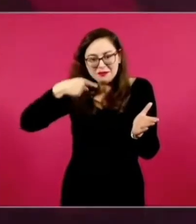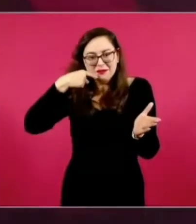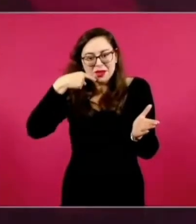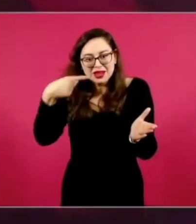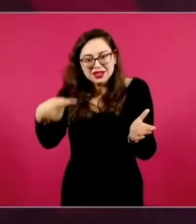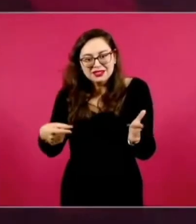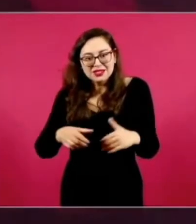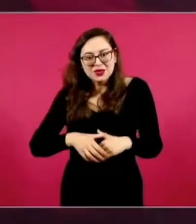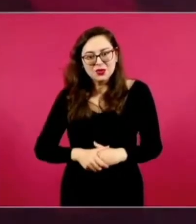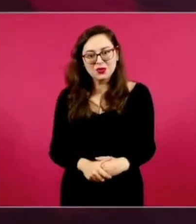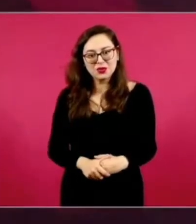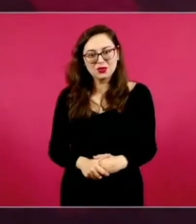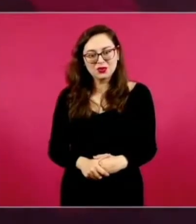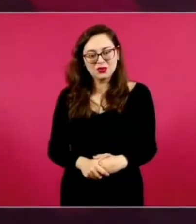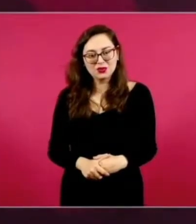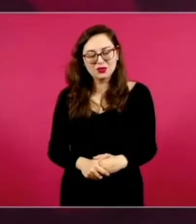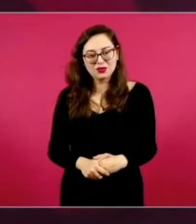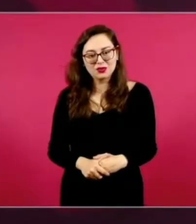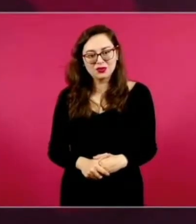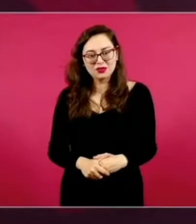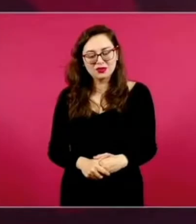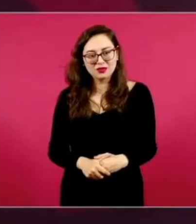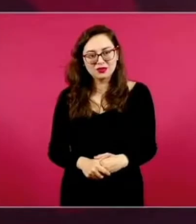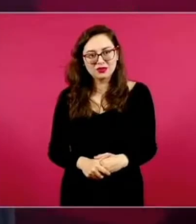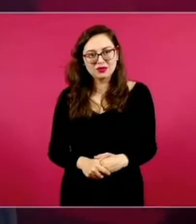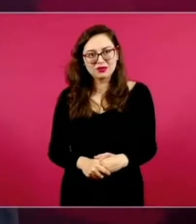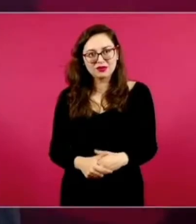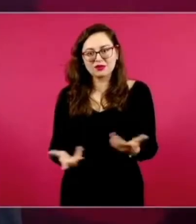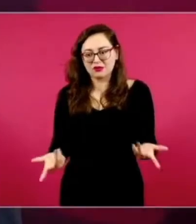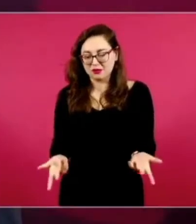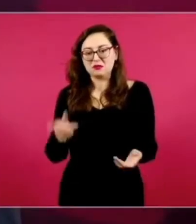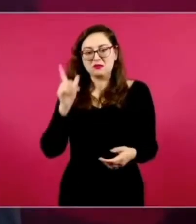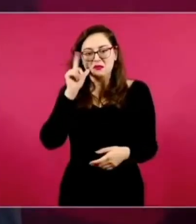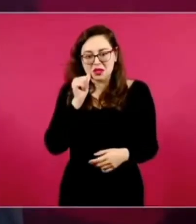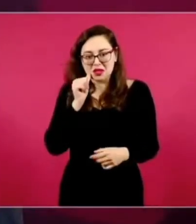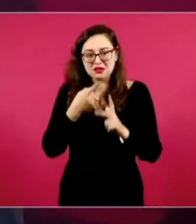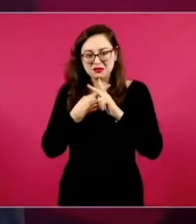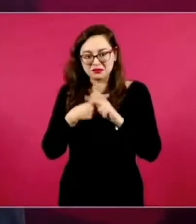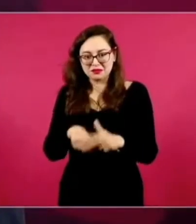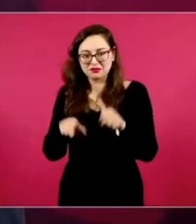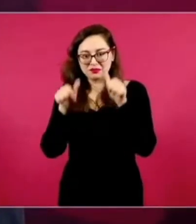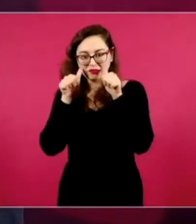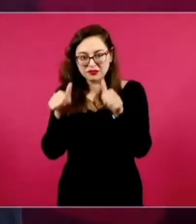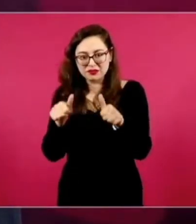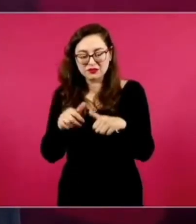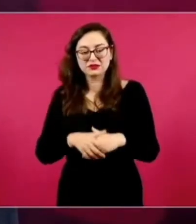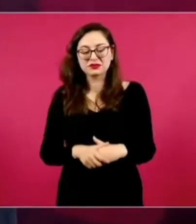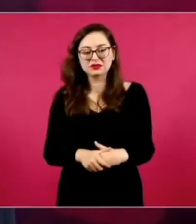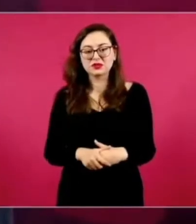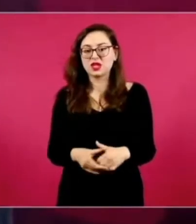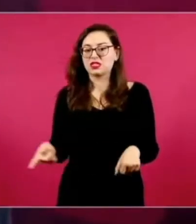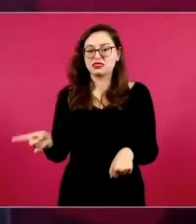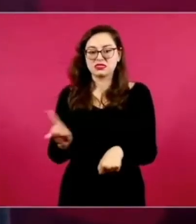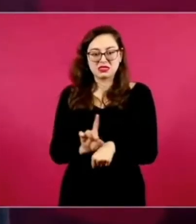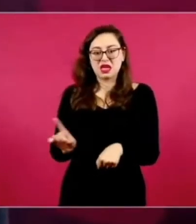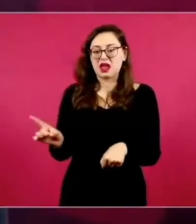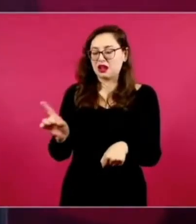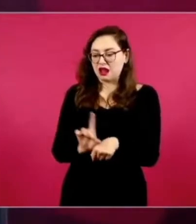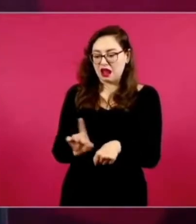de hoy se informó sobre este asunto. Son los desplazados a Guatemala, no los internos. Lo vemos todos los